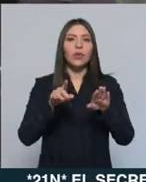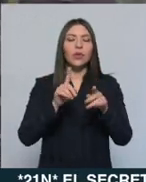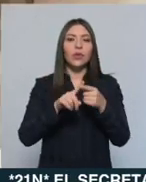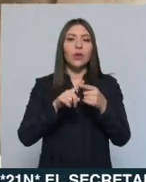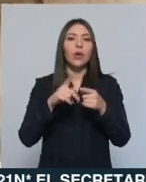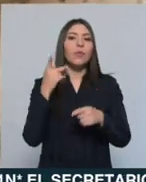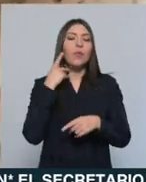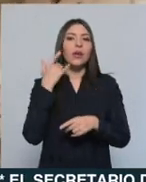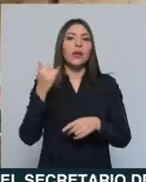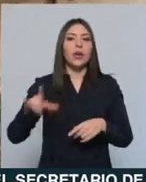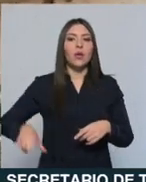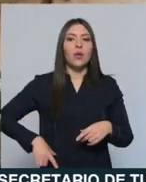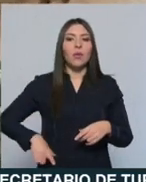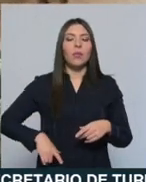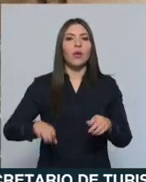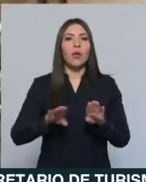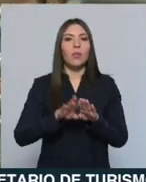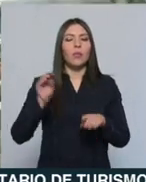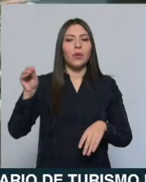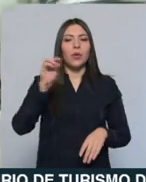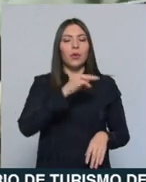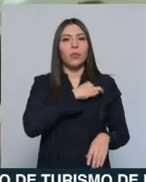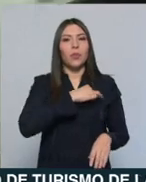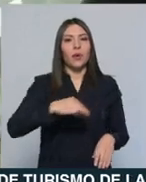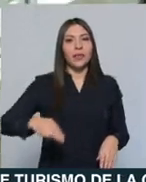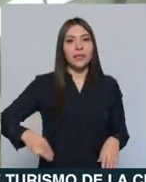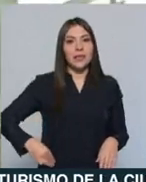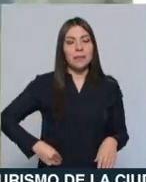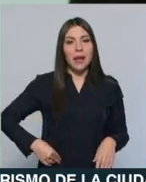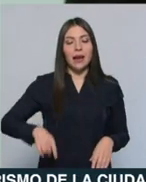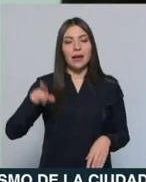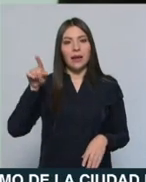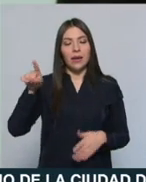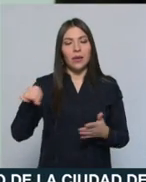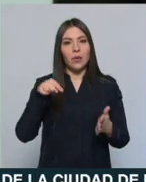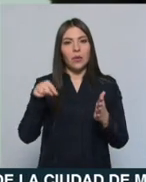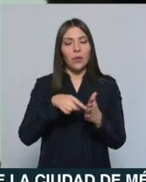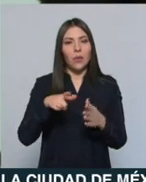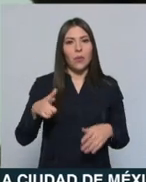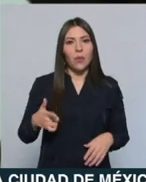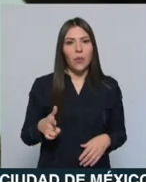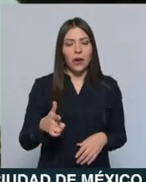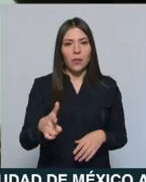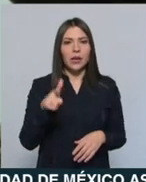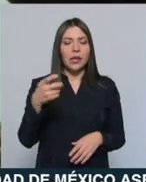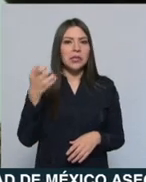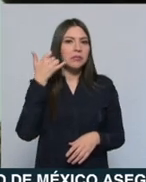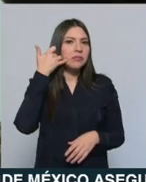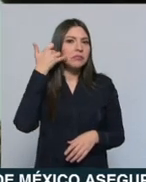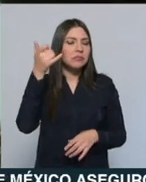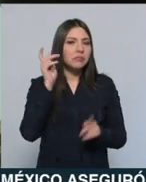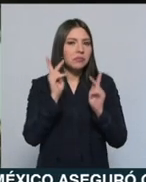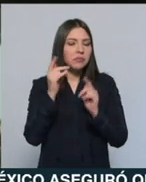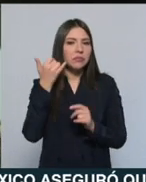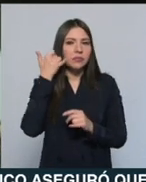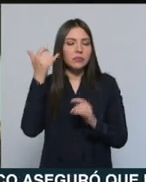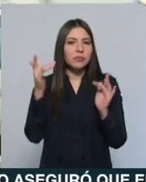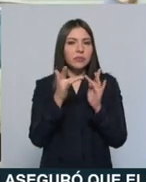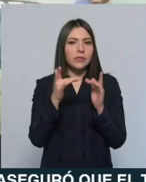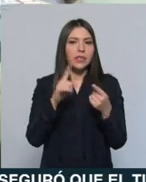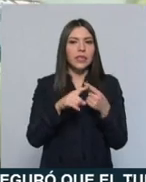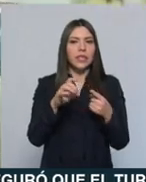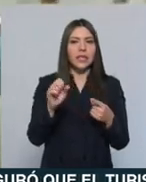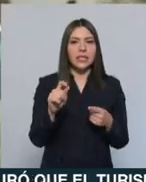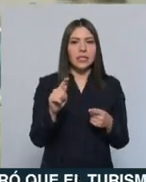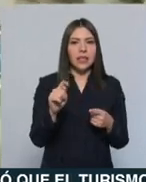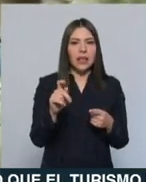puestos de gobierno a nivel municipal allá en Guanajuato. El material presuntamente es una conversación telefónica entre Estefanía Monroy,